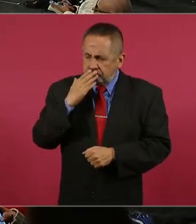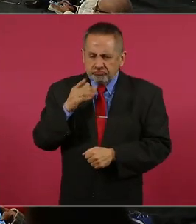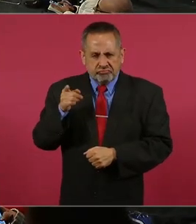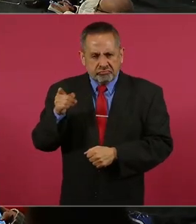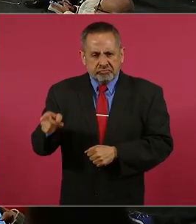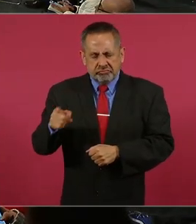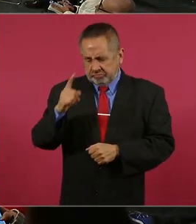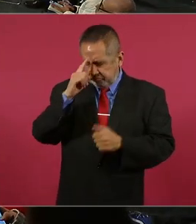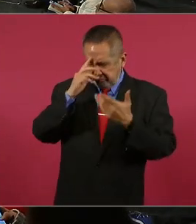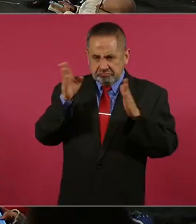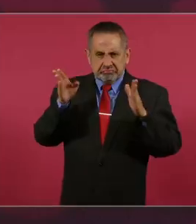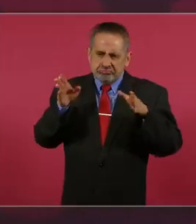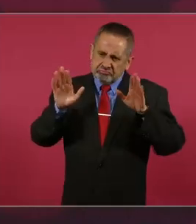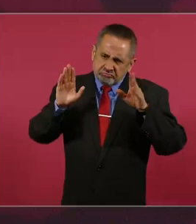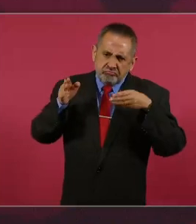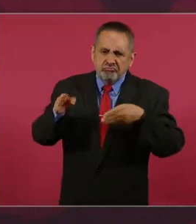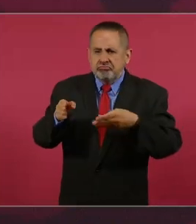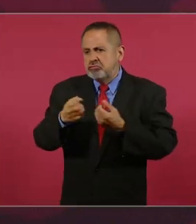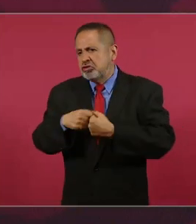con dimensión social.